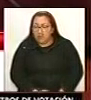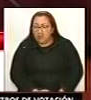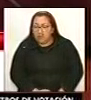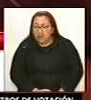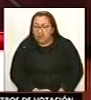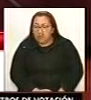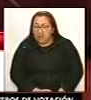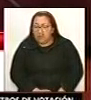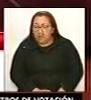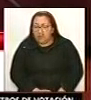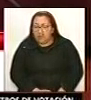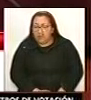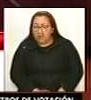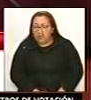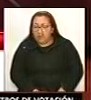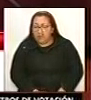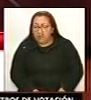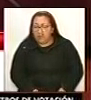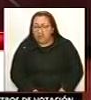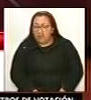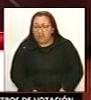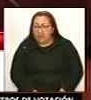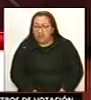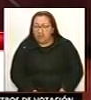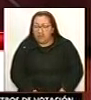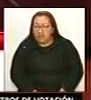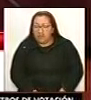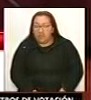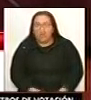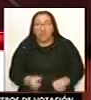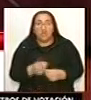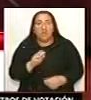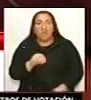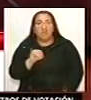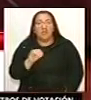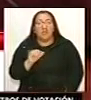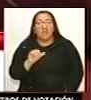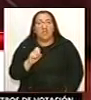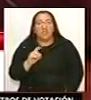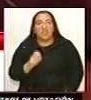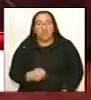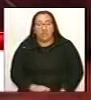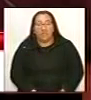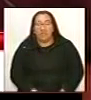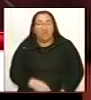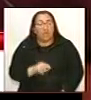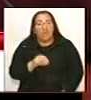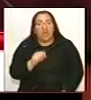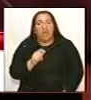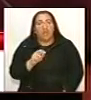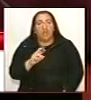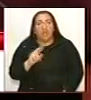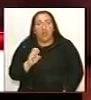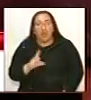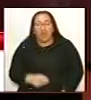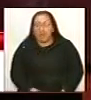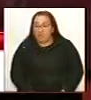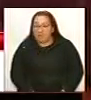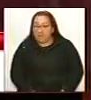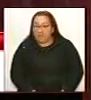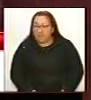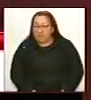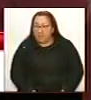Muy bien, ¿algún congresista que desea el uso de la palabra? Congresista Miyachiro, Guillermo Martorell. Guillermo Martorell, tiene uso de la palabra.